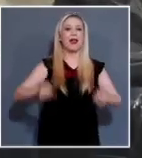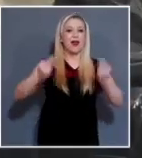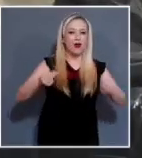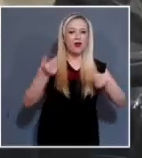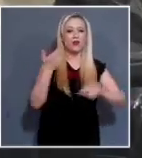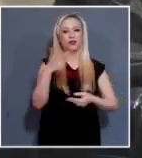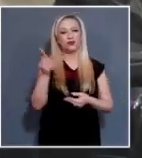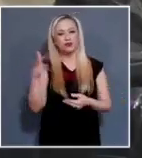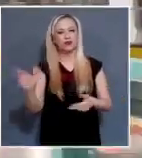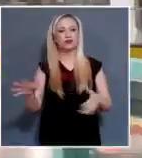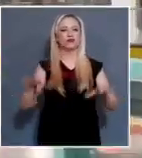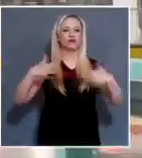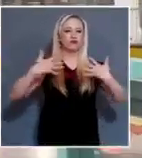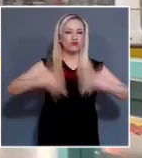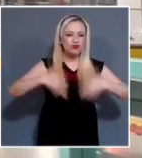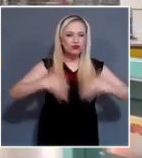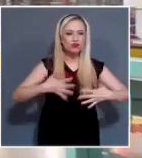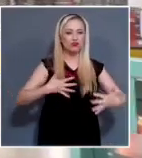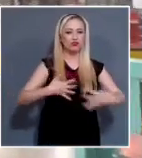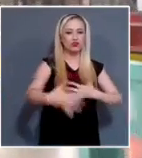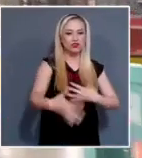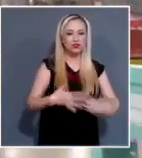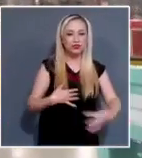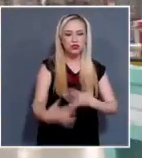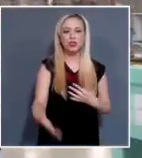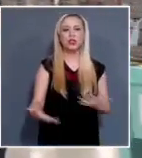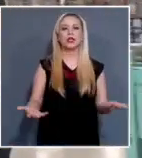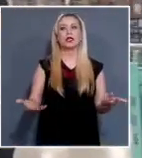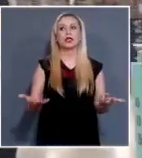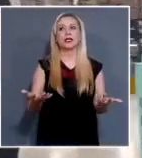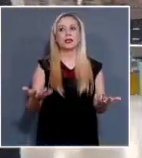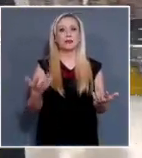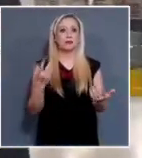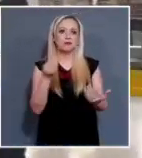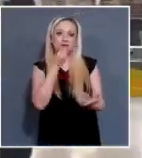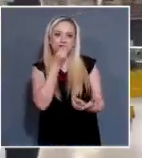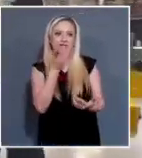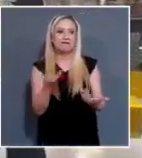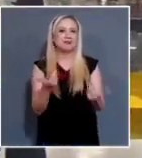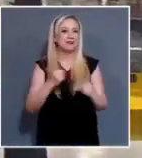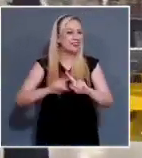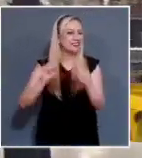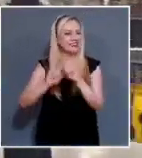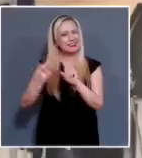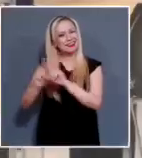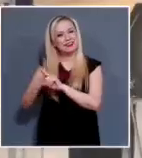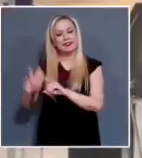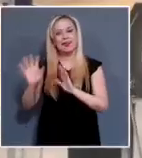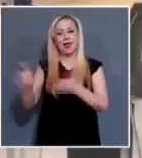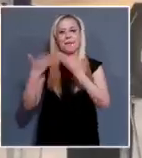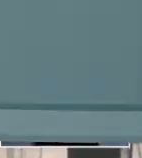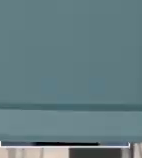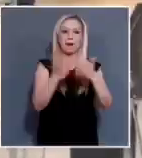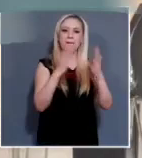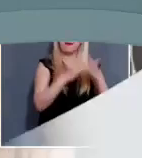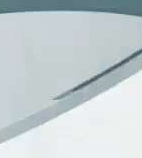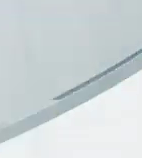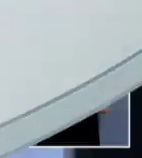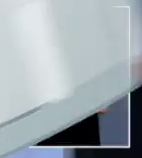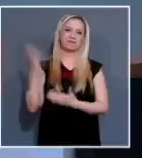con 436,000 en servicios diversos, con 341,000 personas.